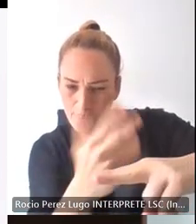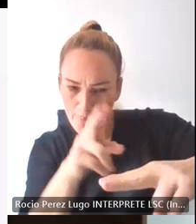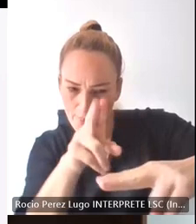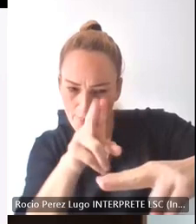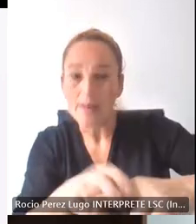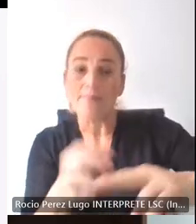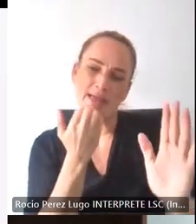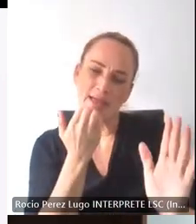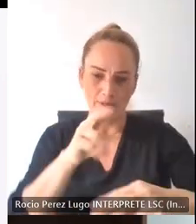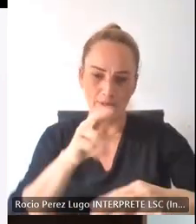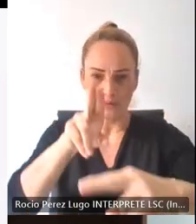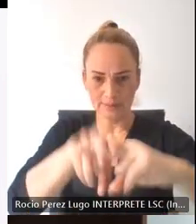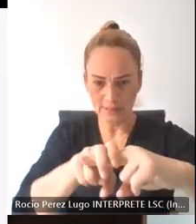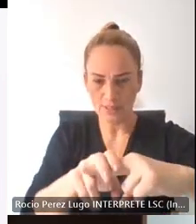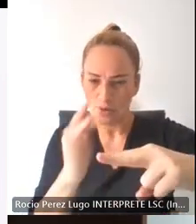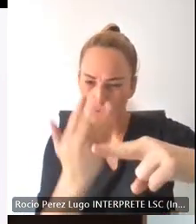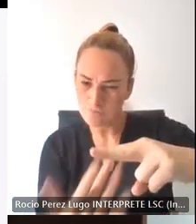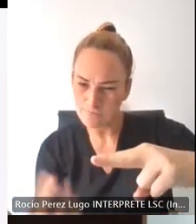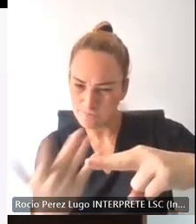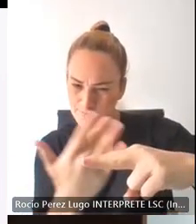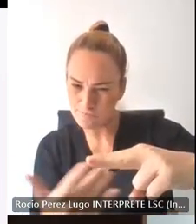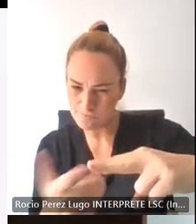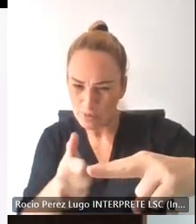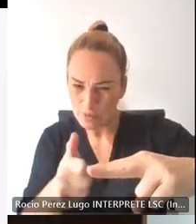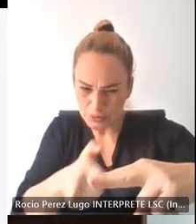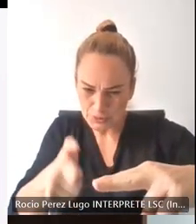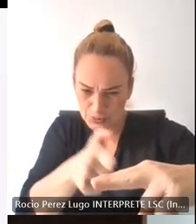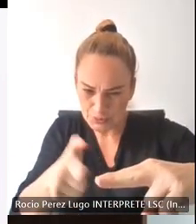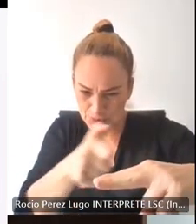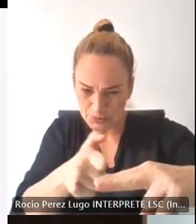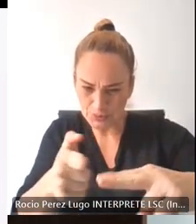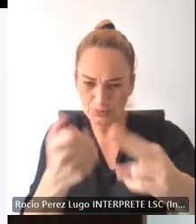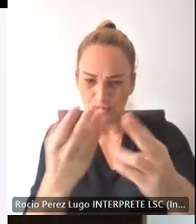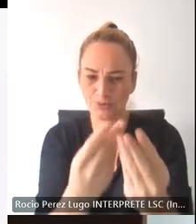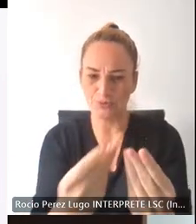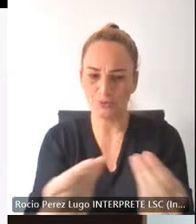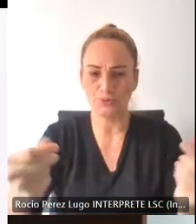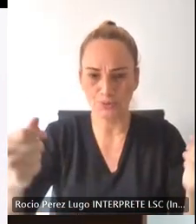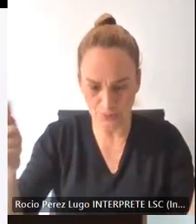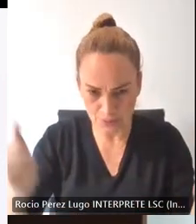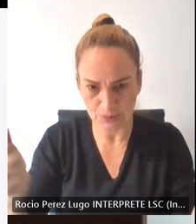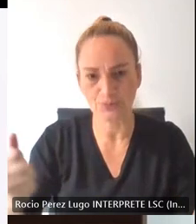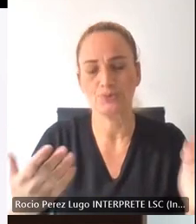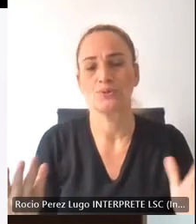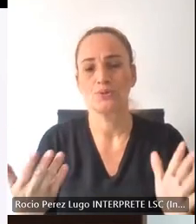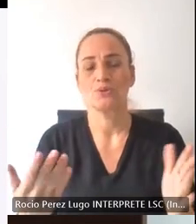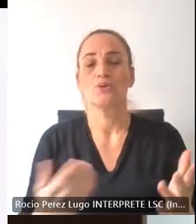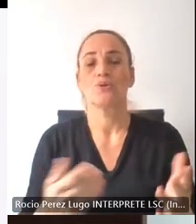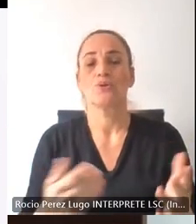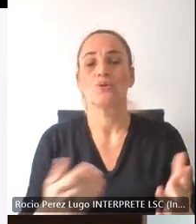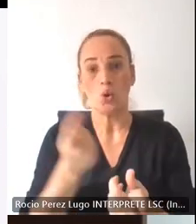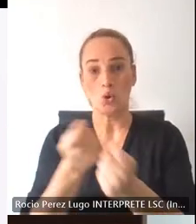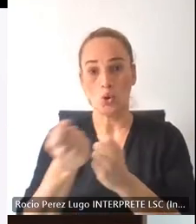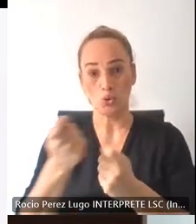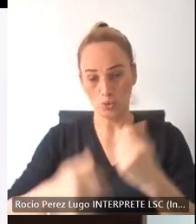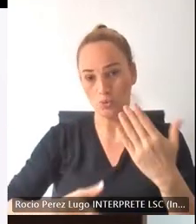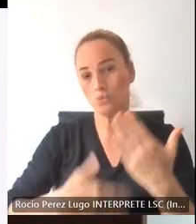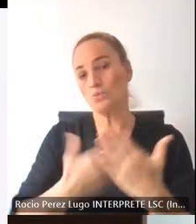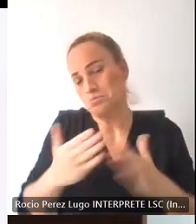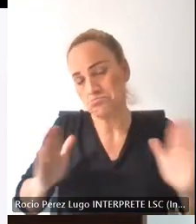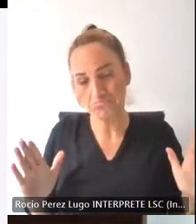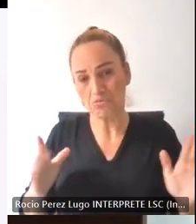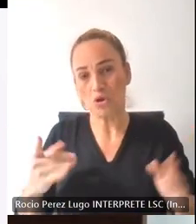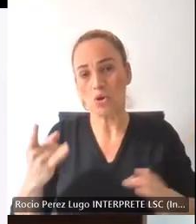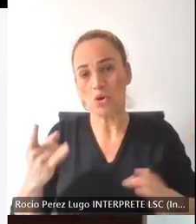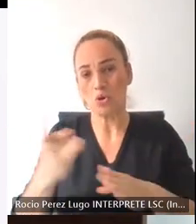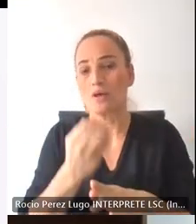de ejemplo, pues definitivamente podamos decir que sí pudimos hacer el control allí. Entonces este me permite hacer como ese control inicial, pero pues puede